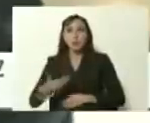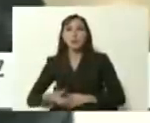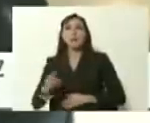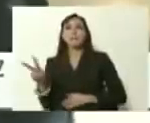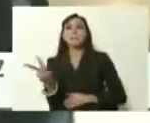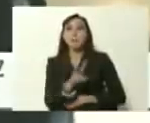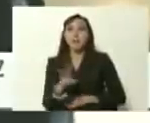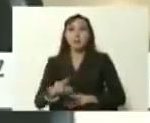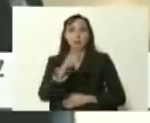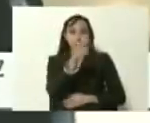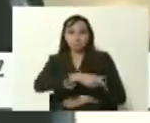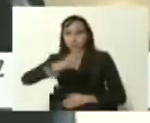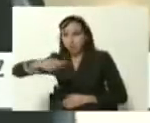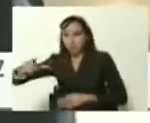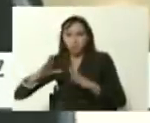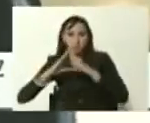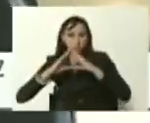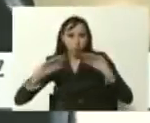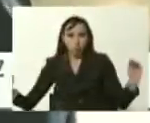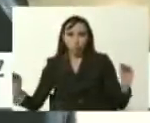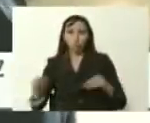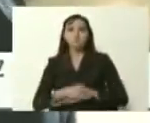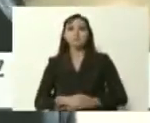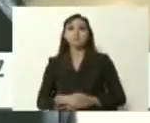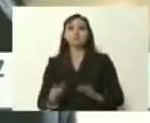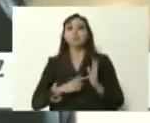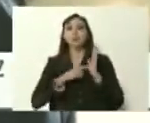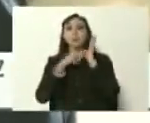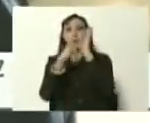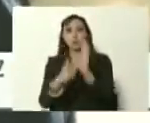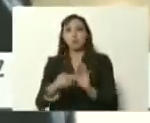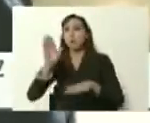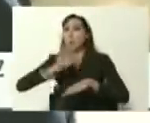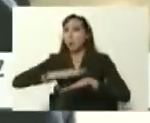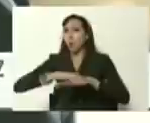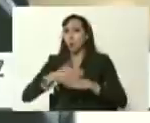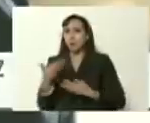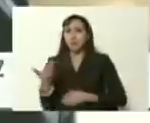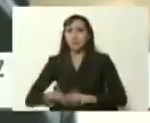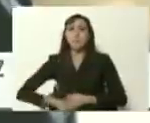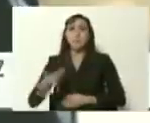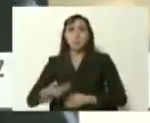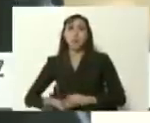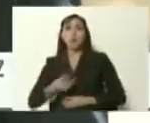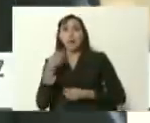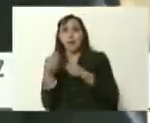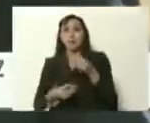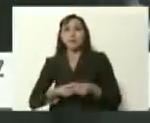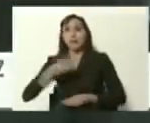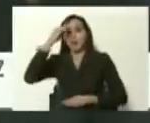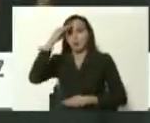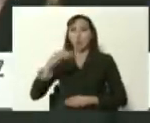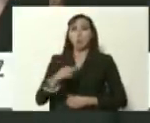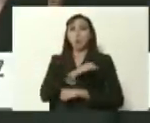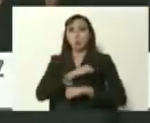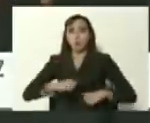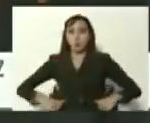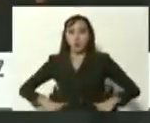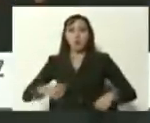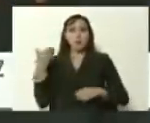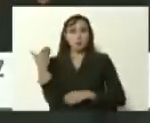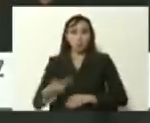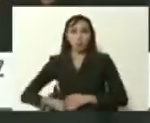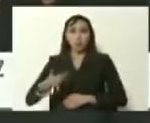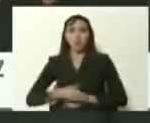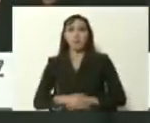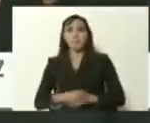venezolano y venezolana que somos todas y debemos presentarlo, porque bien cierto, las Fuerzas Armadas Nacionales Bolivarianas juegan un papel importante. Pero